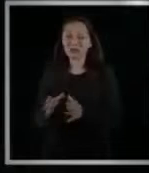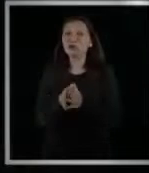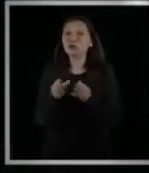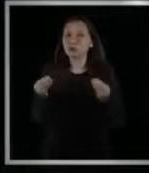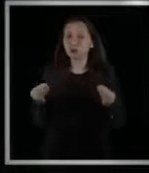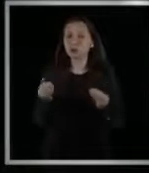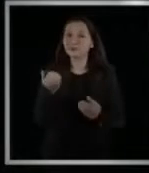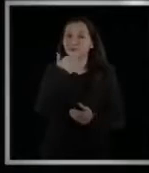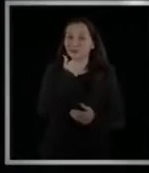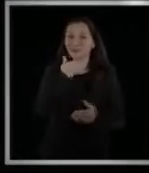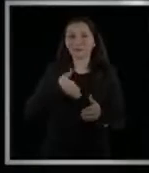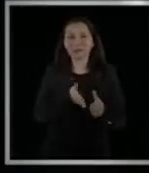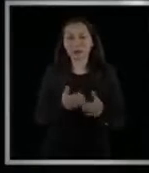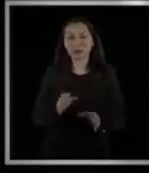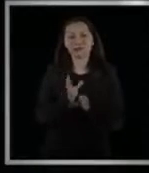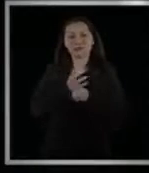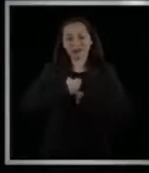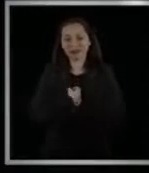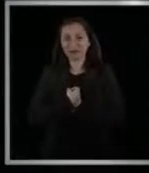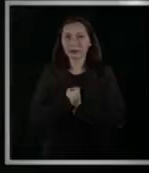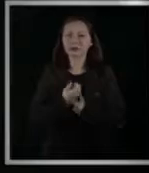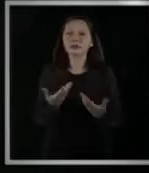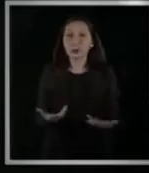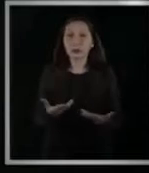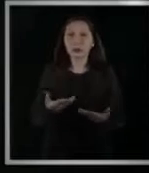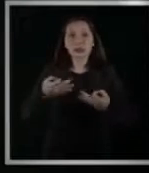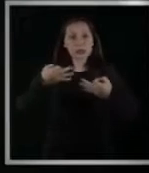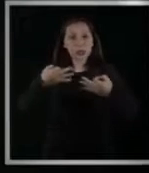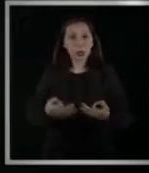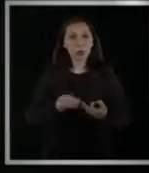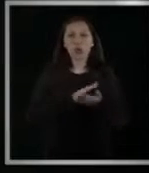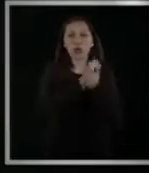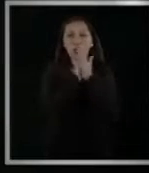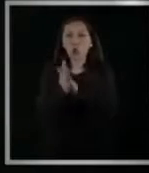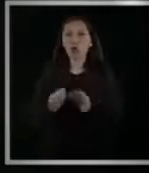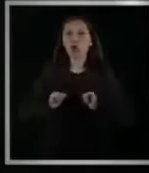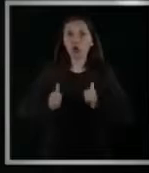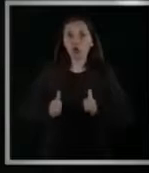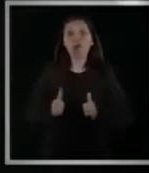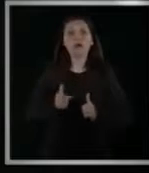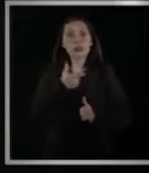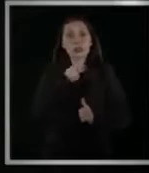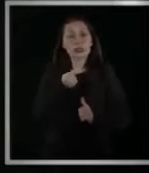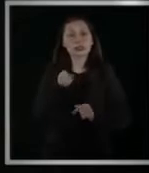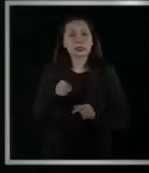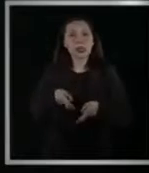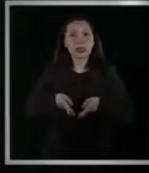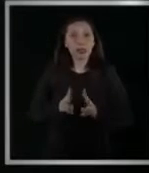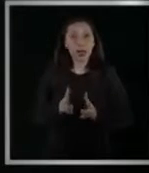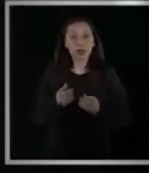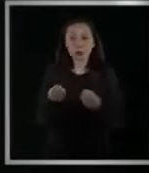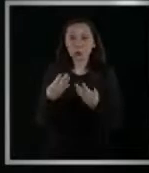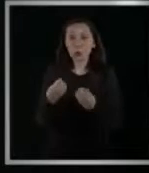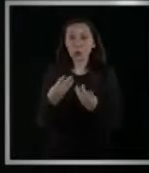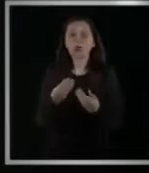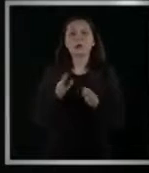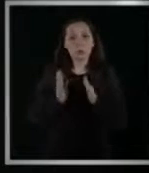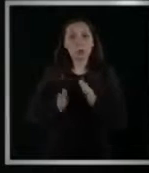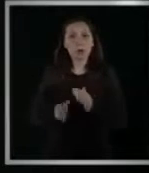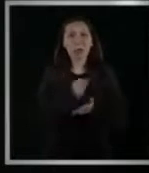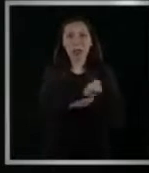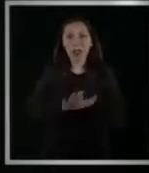educación muchas veces conduce a un mundo de frustraciones. Por eso le aseguramos a todos los jóvenes que tienen gratuidad o derecho a tenerla,